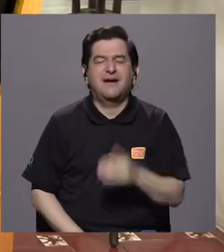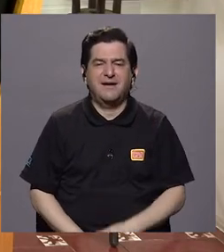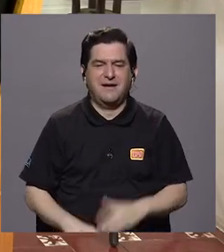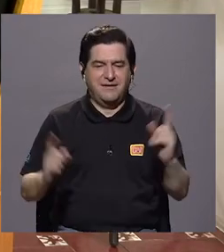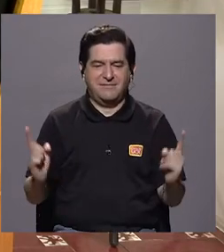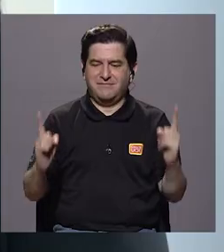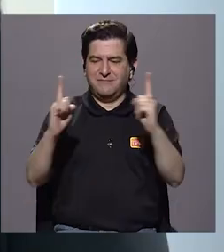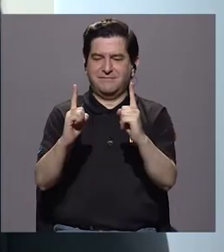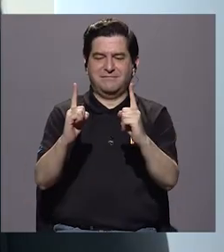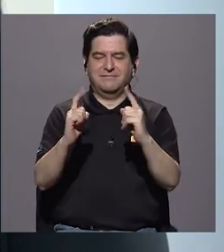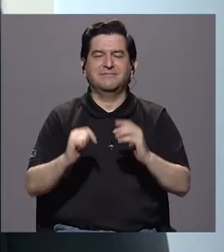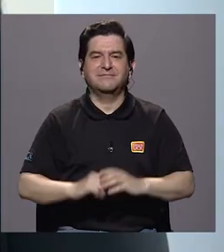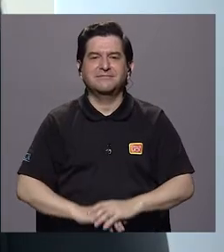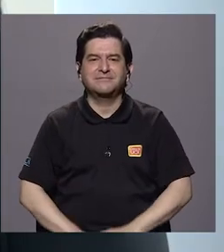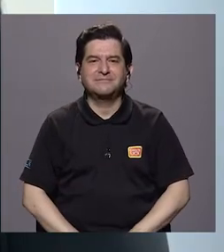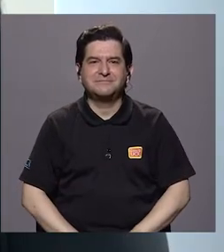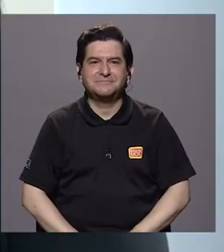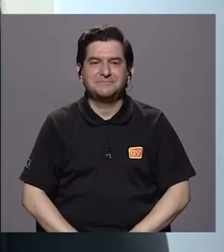otra Elena?